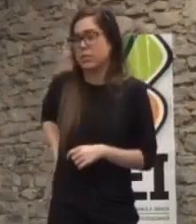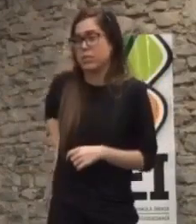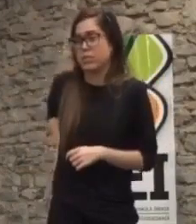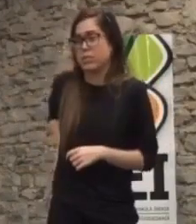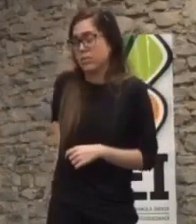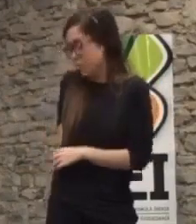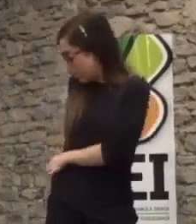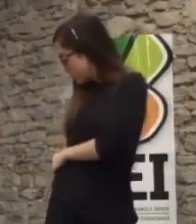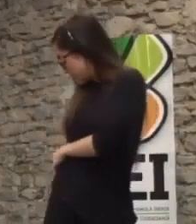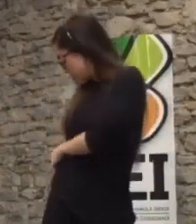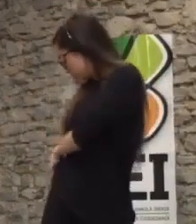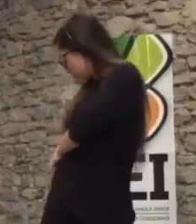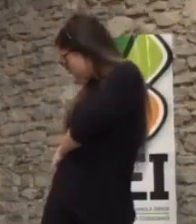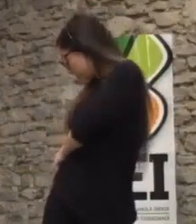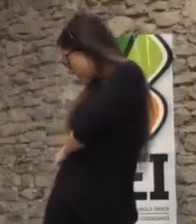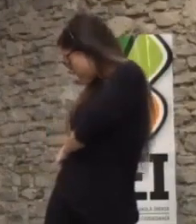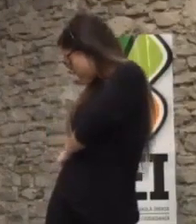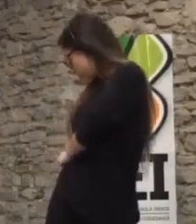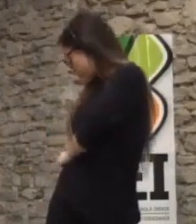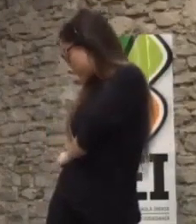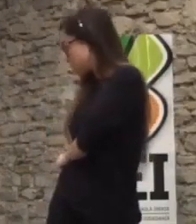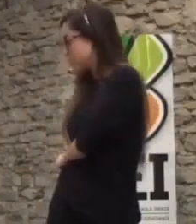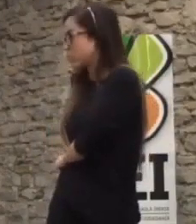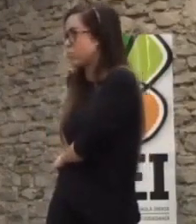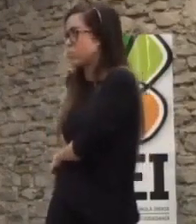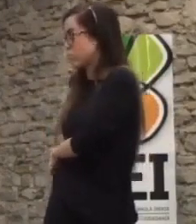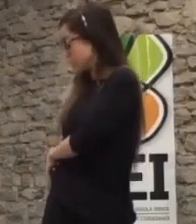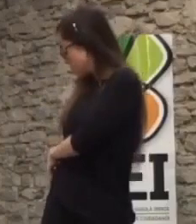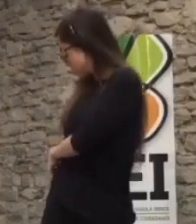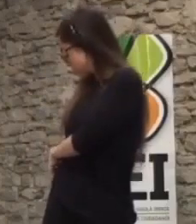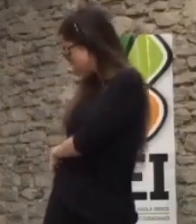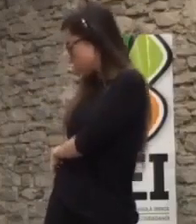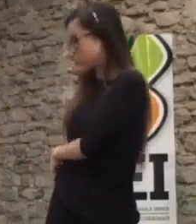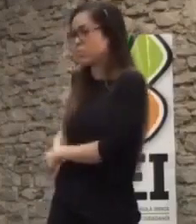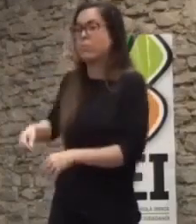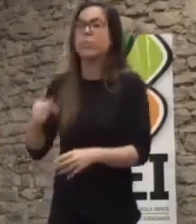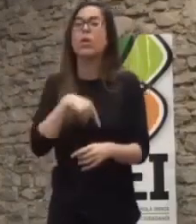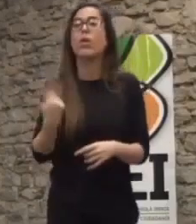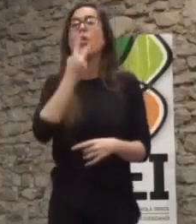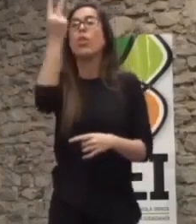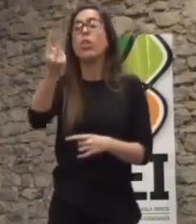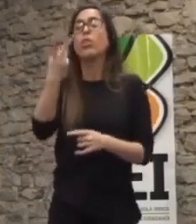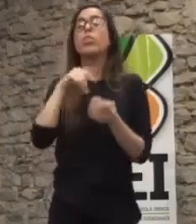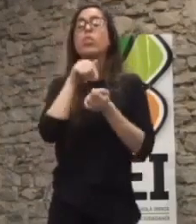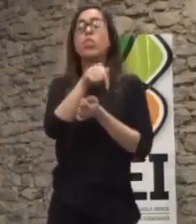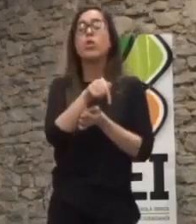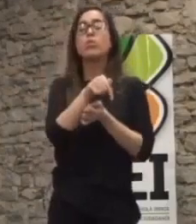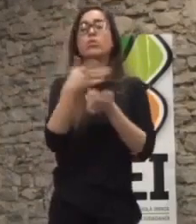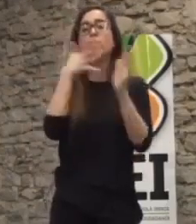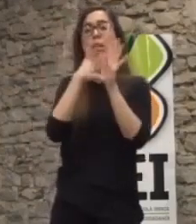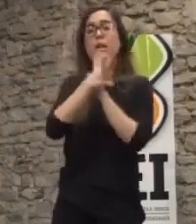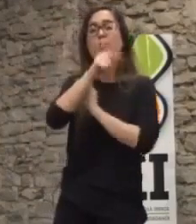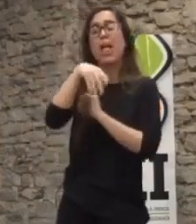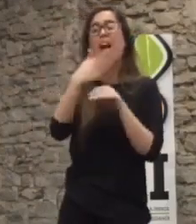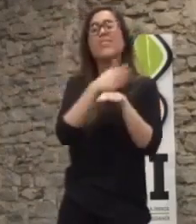Me voy a basar en dos definiciones para poder explicaros qué es eso de las estrategias o iniciativas antirrumores, ¿no? Que, como